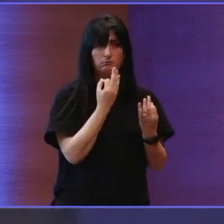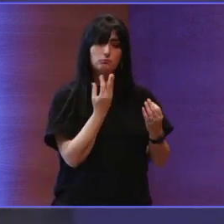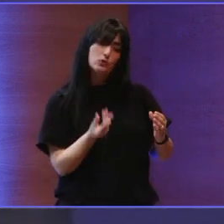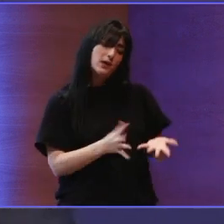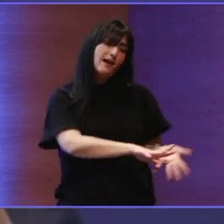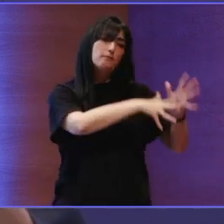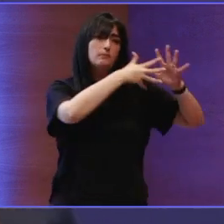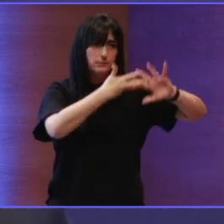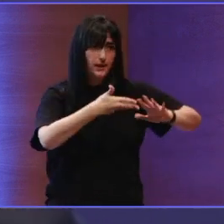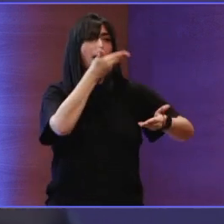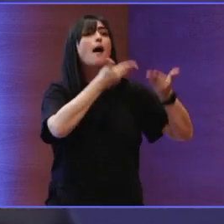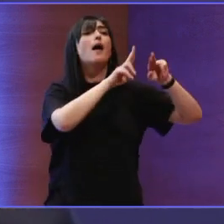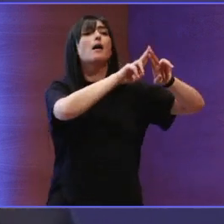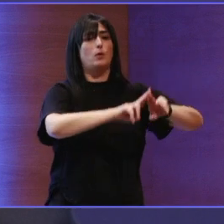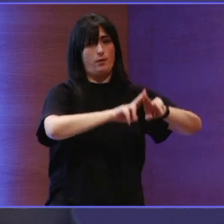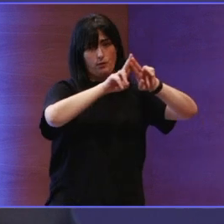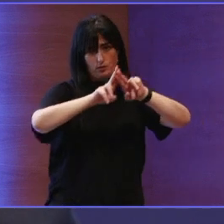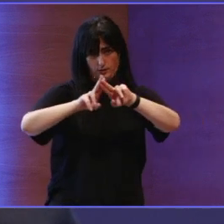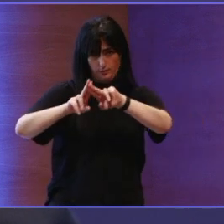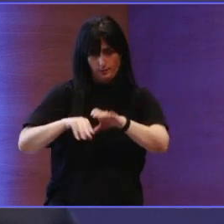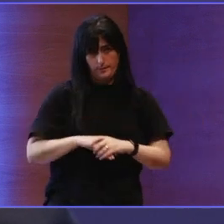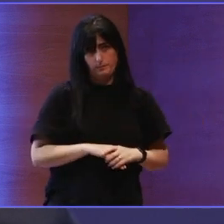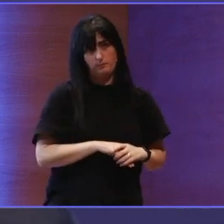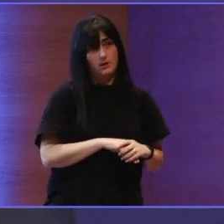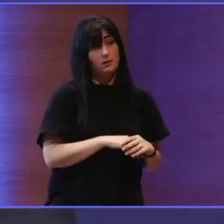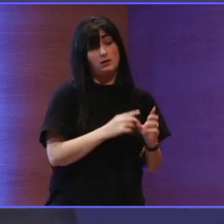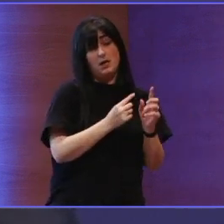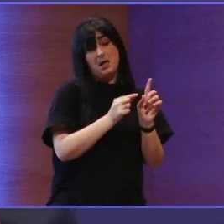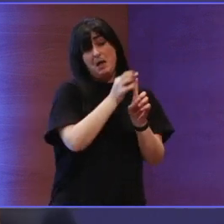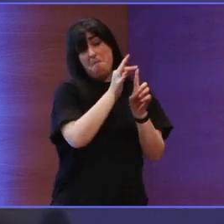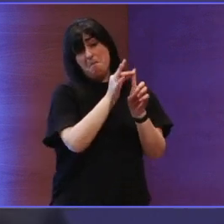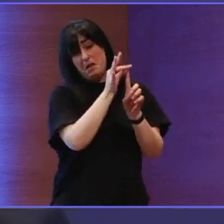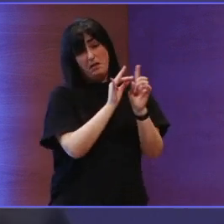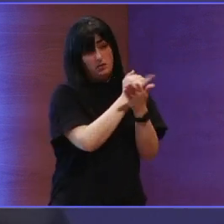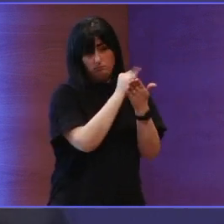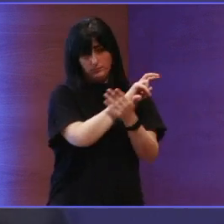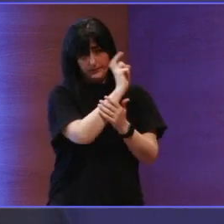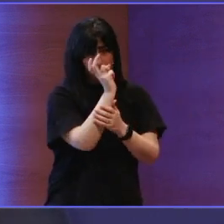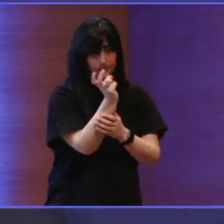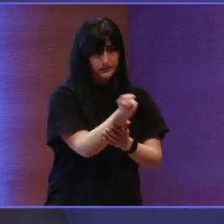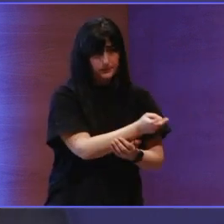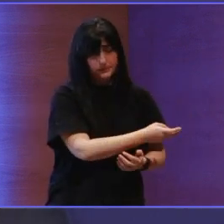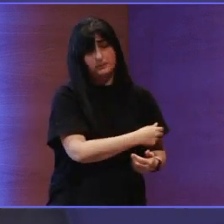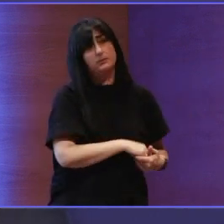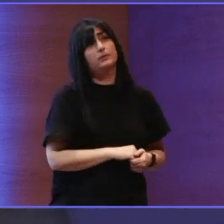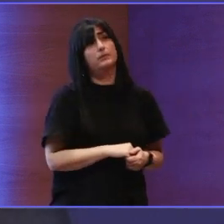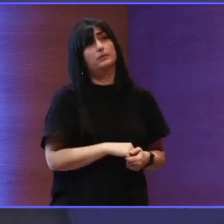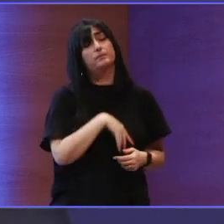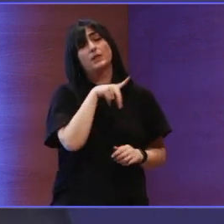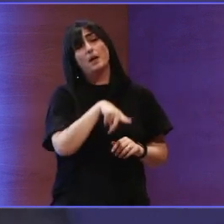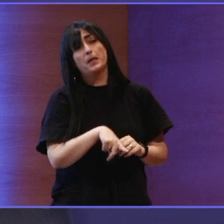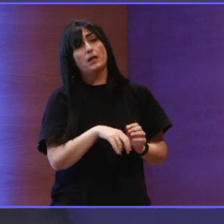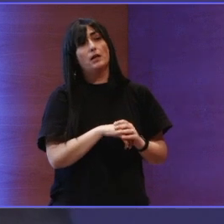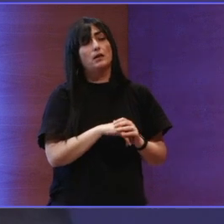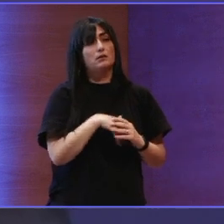evaluaciones eh diferentes tipologías de medición e pilotajes